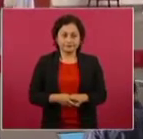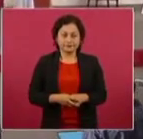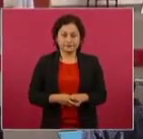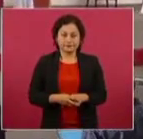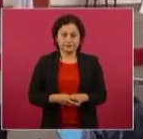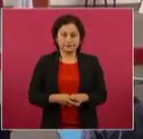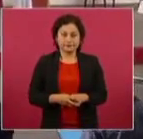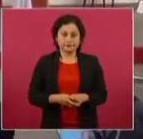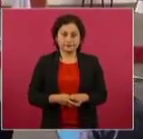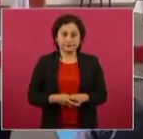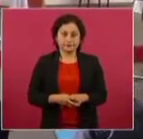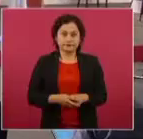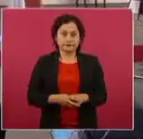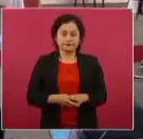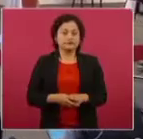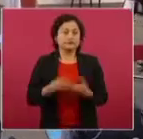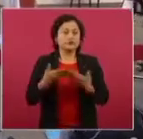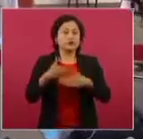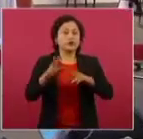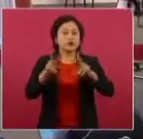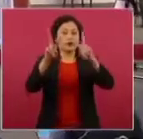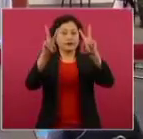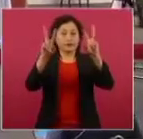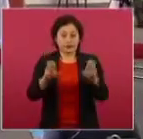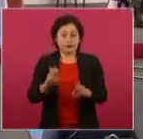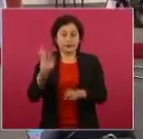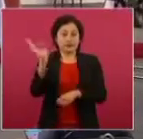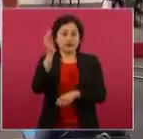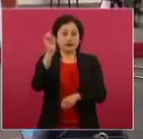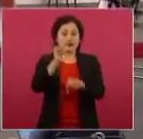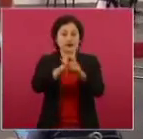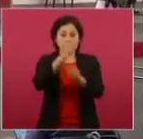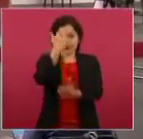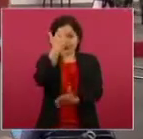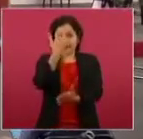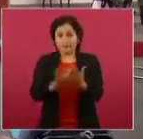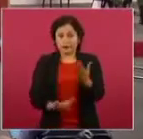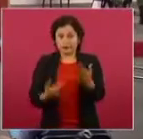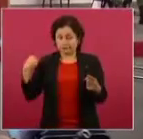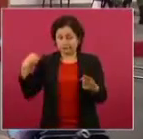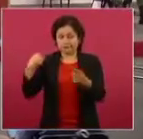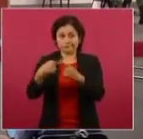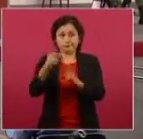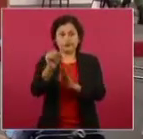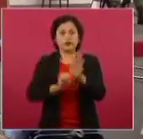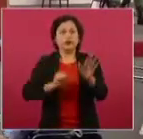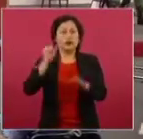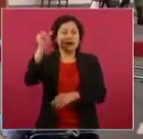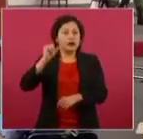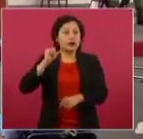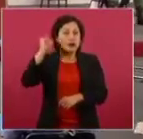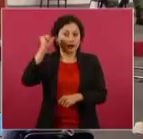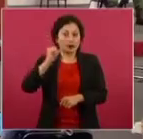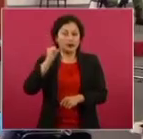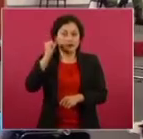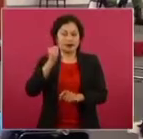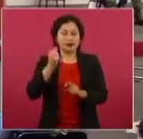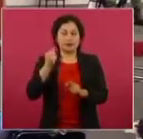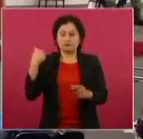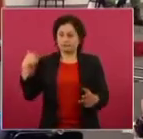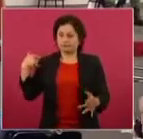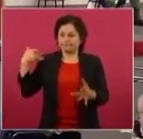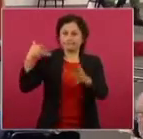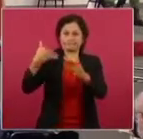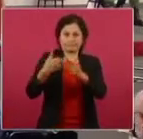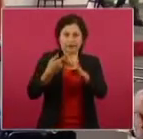En relación con los delitos del fuero federal, hasta el mes de abril, desde el inicio de la administración,